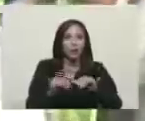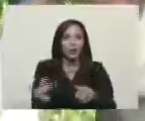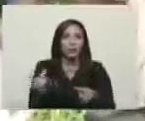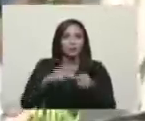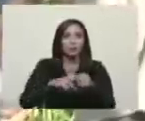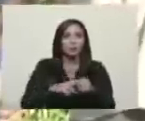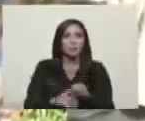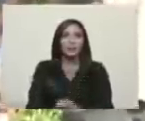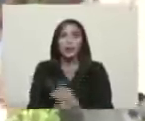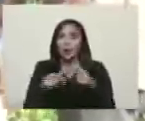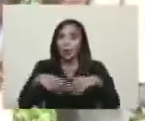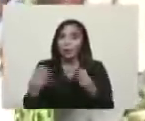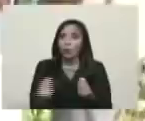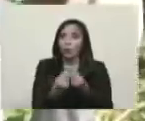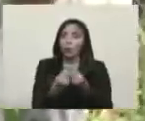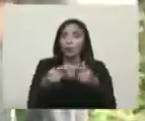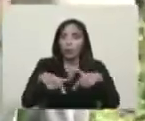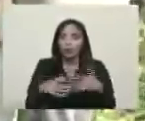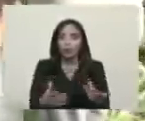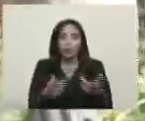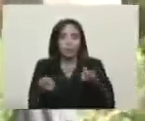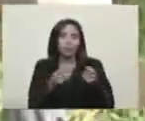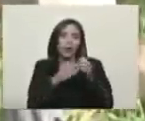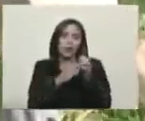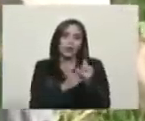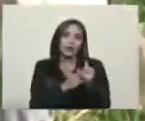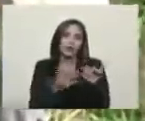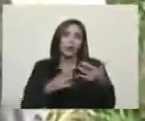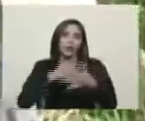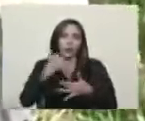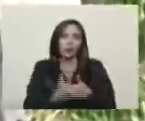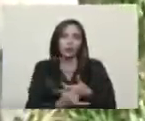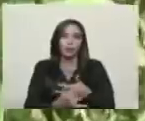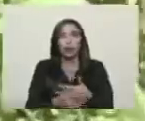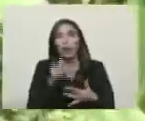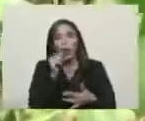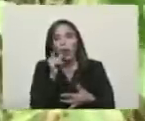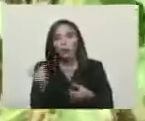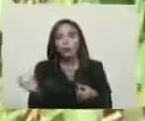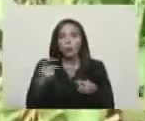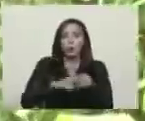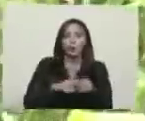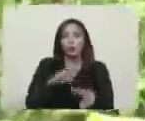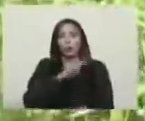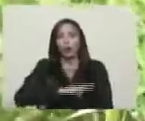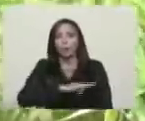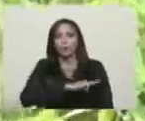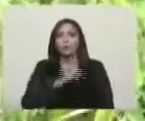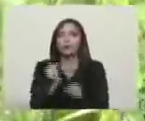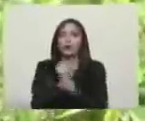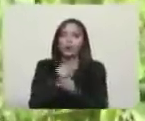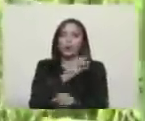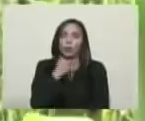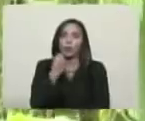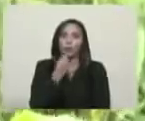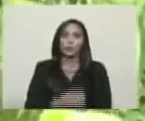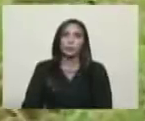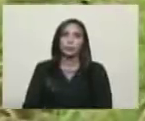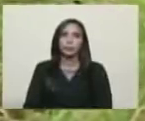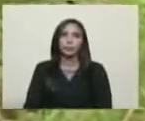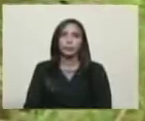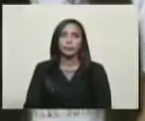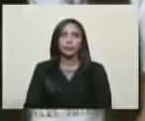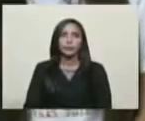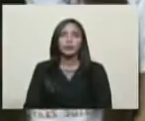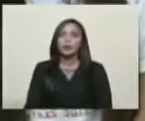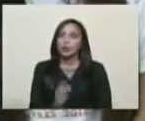Luis, que está con nosotros, que dirige este hermoso proyecto. Ingeniero captado también por la gran misión Chamba Juvenil. Yo quisiera que nuestro gobernador,